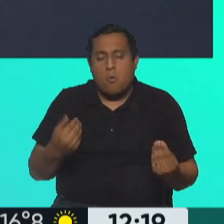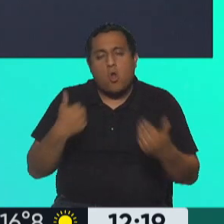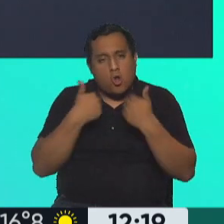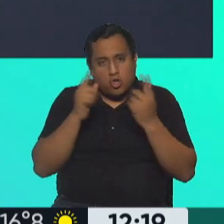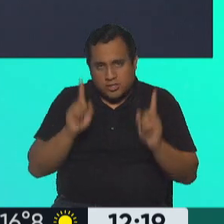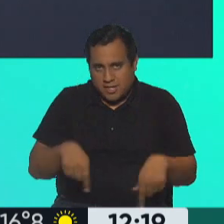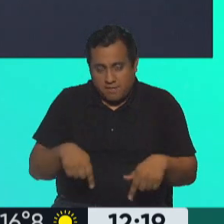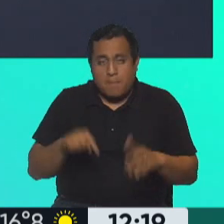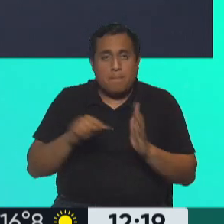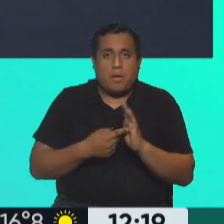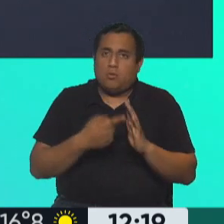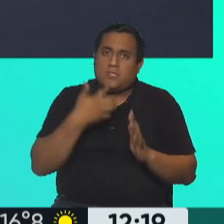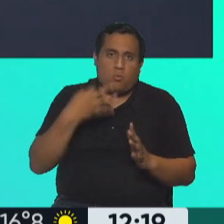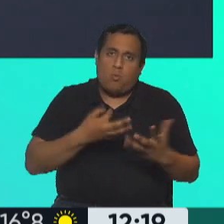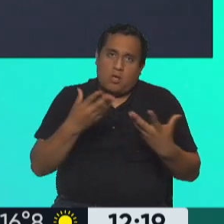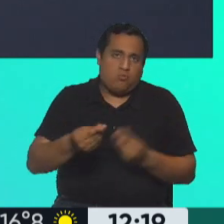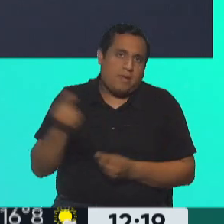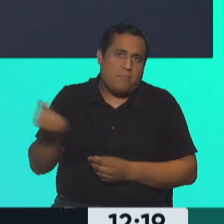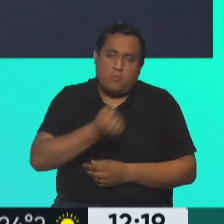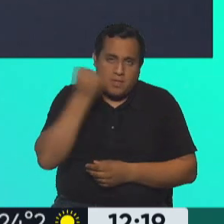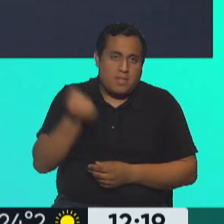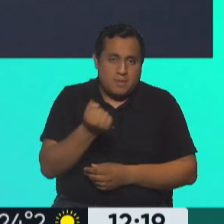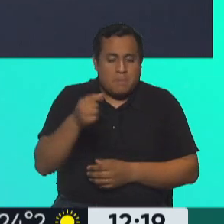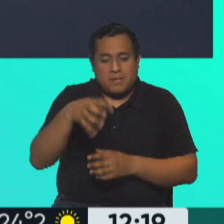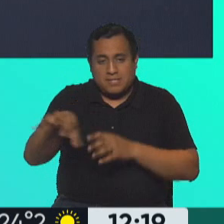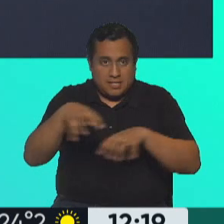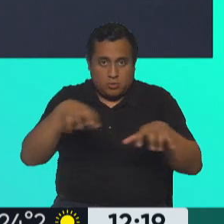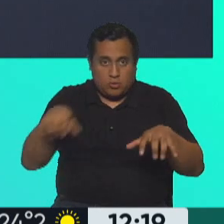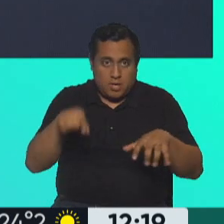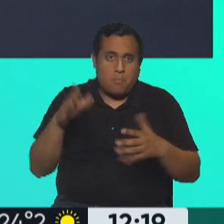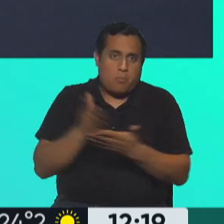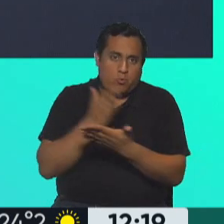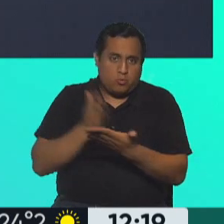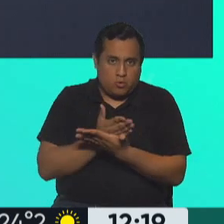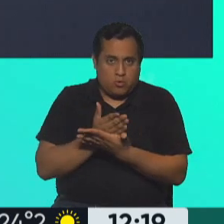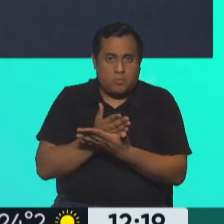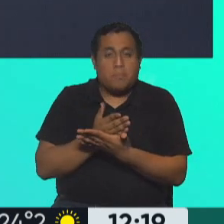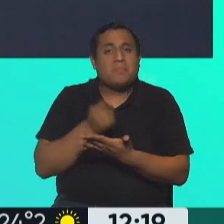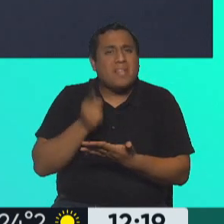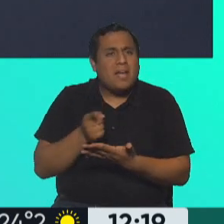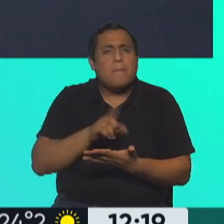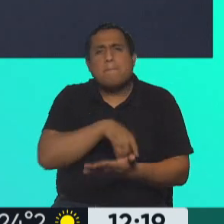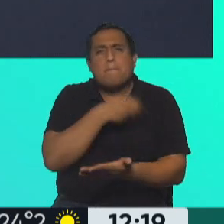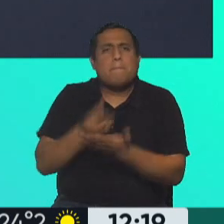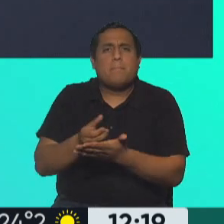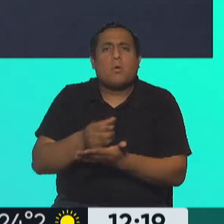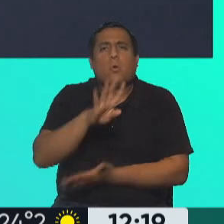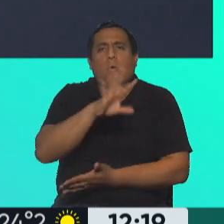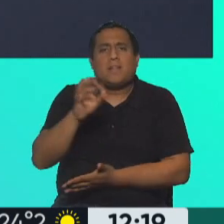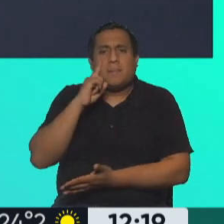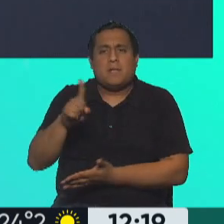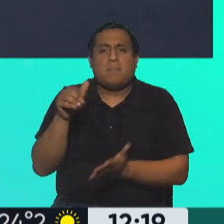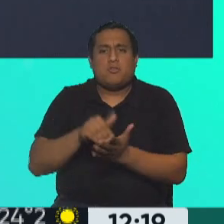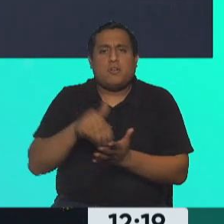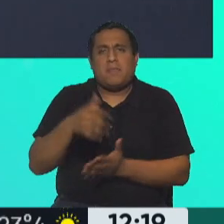ayuda seguramente importante para este sector de productores. A esto se destina un fondo de 40.000 millones